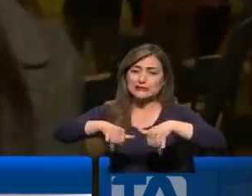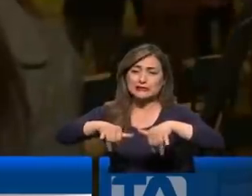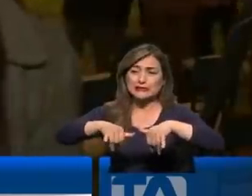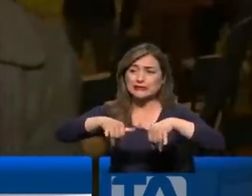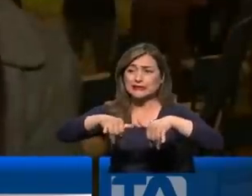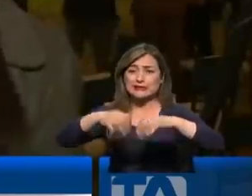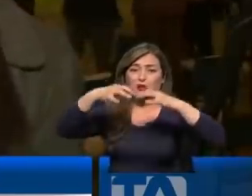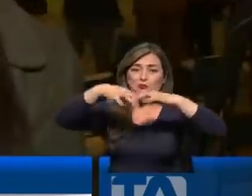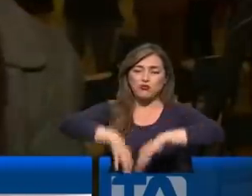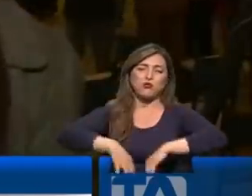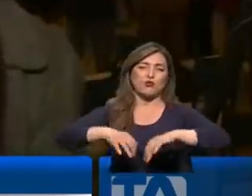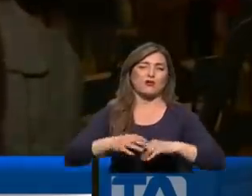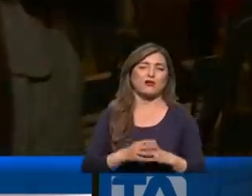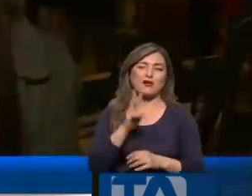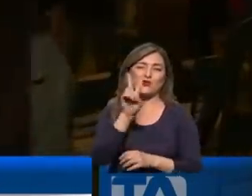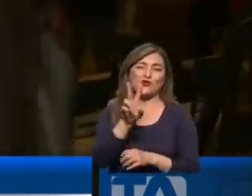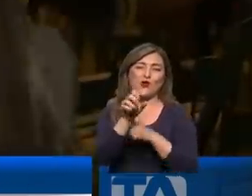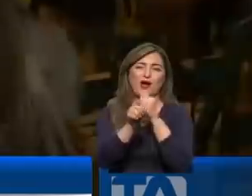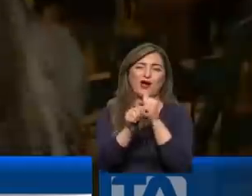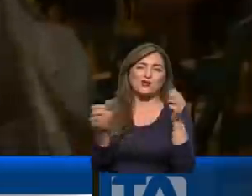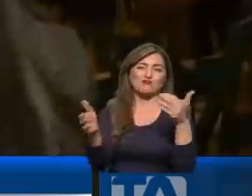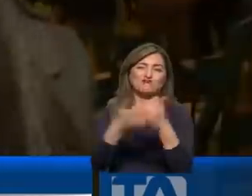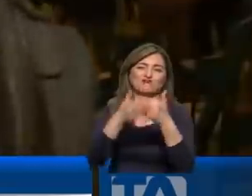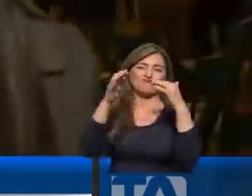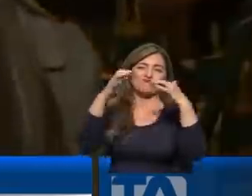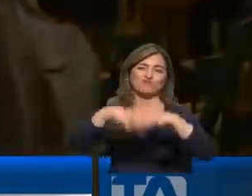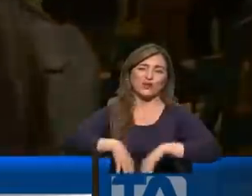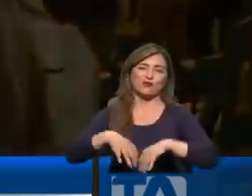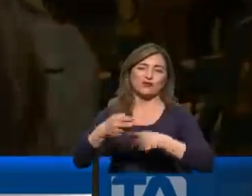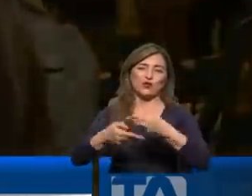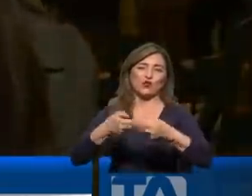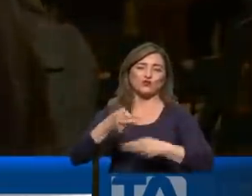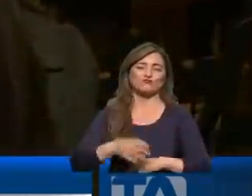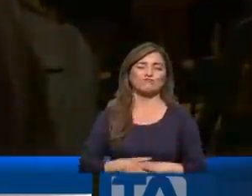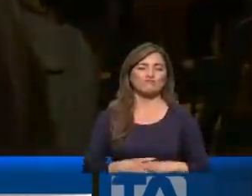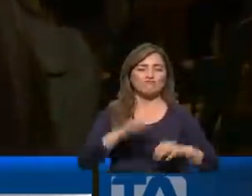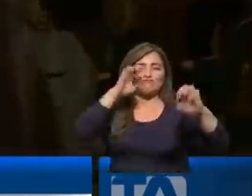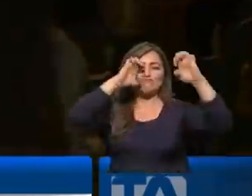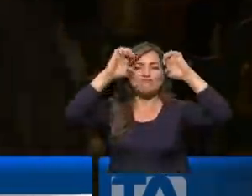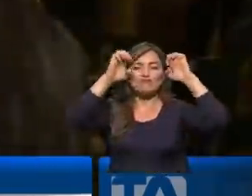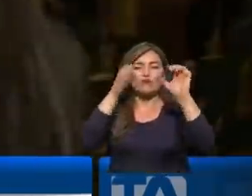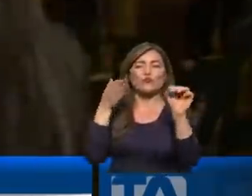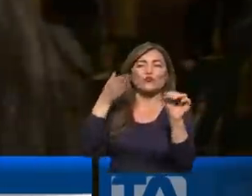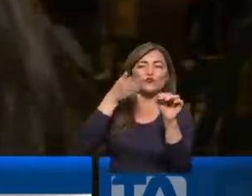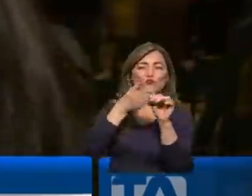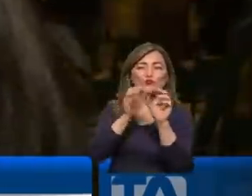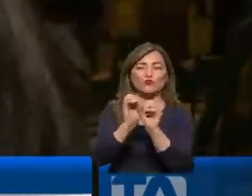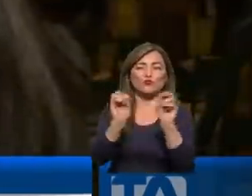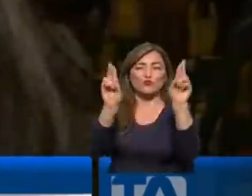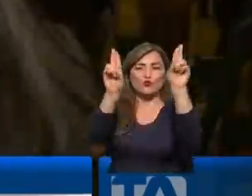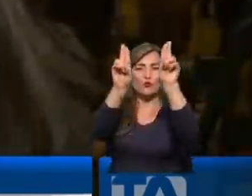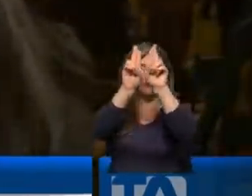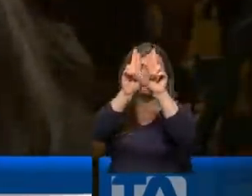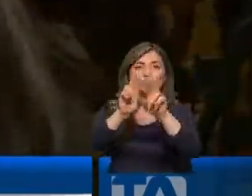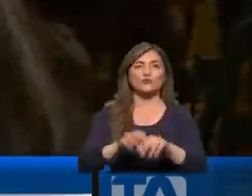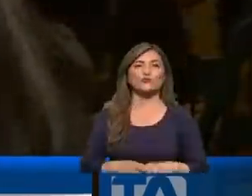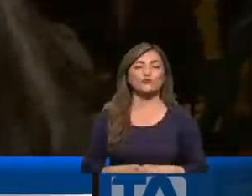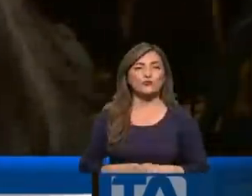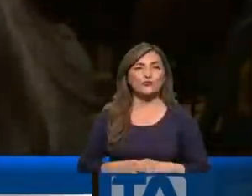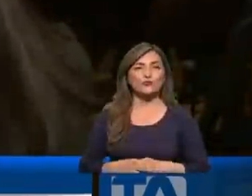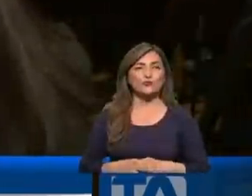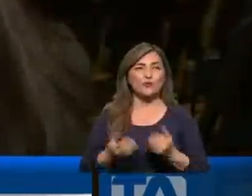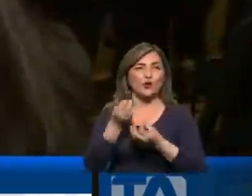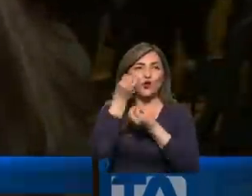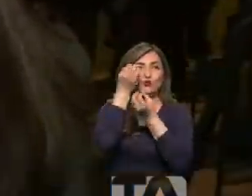negocios en aproximadamente 2 años. Además, esta estrategia forma parte del objetivo de las Naciones Unidas. Esto es lo que te